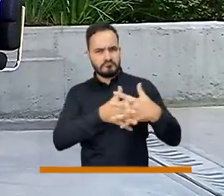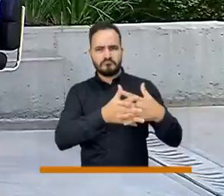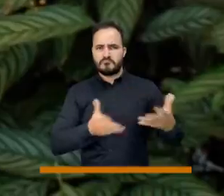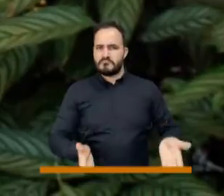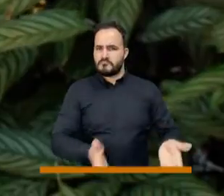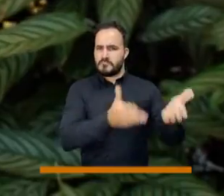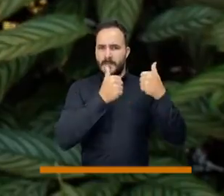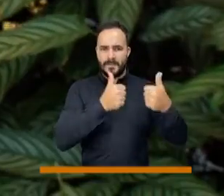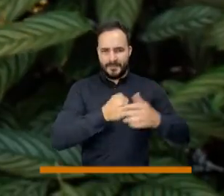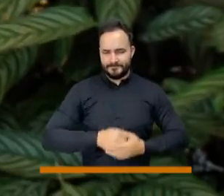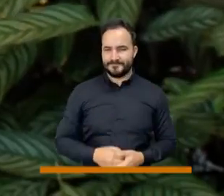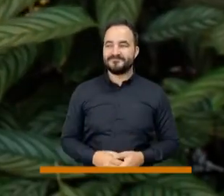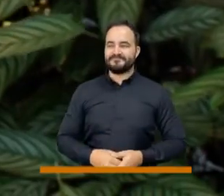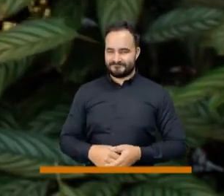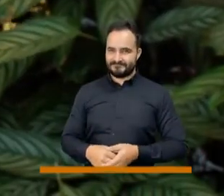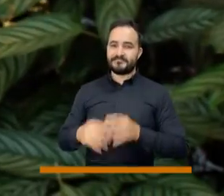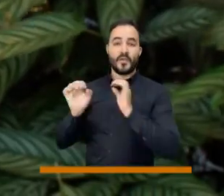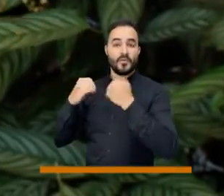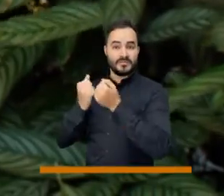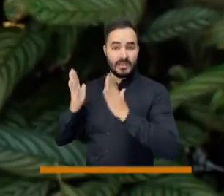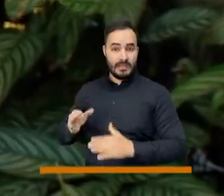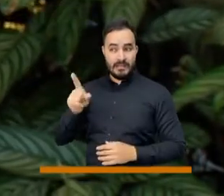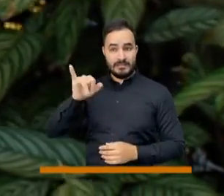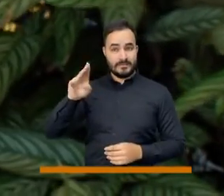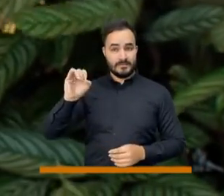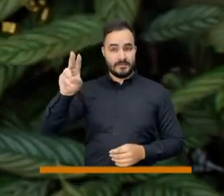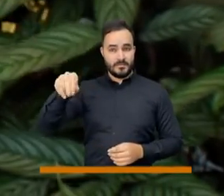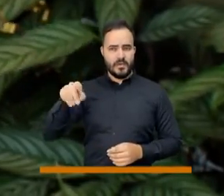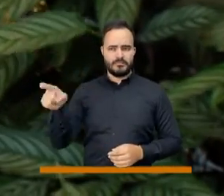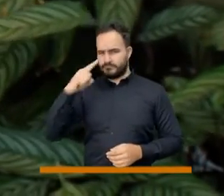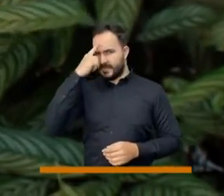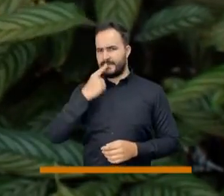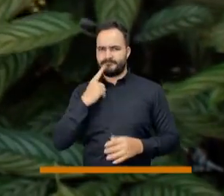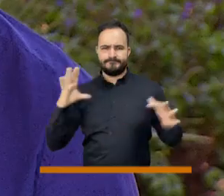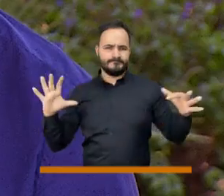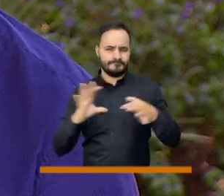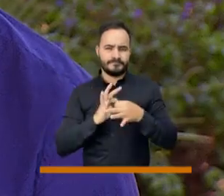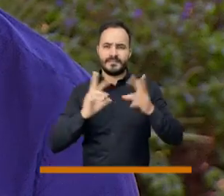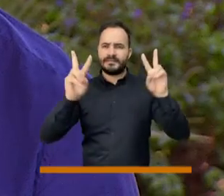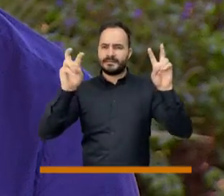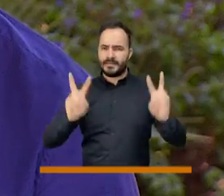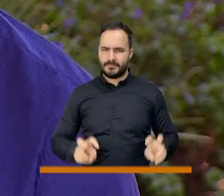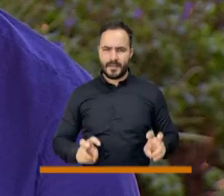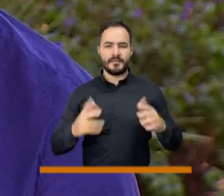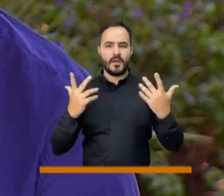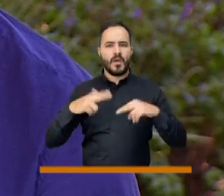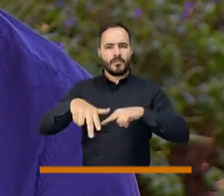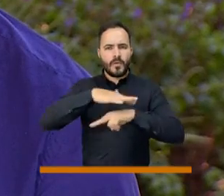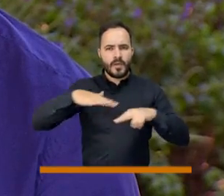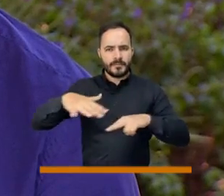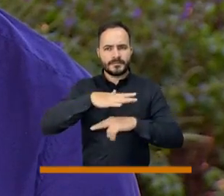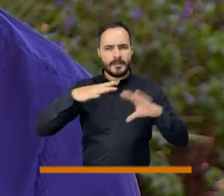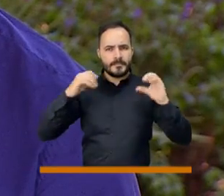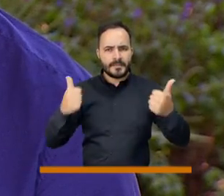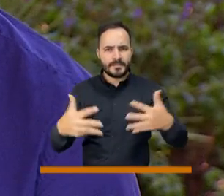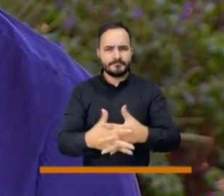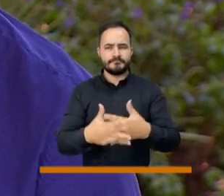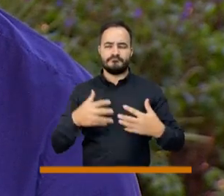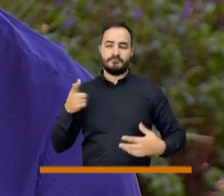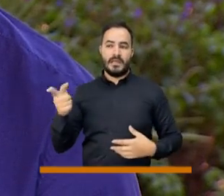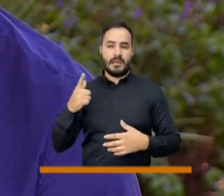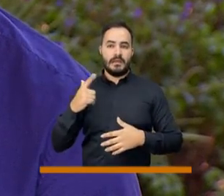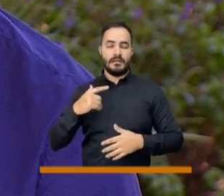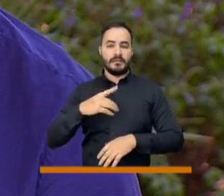Molina, su perfil profesional también está ligado a todo este tema del desarrollo de lo ambiental, candidato a doctor